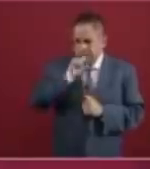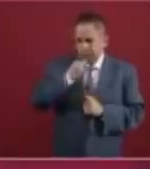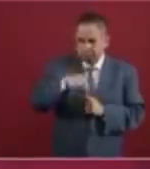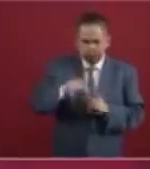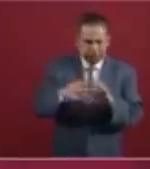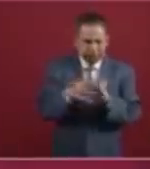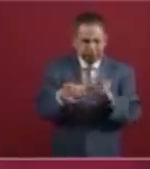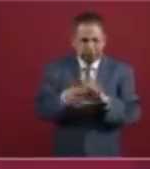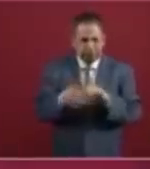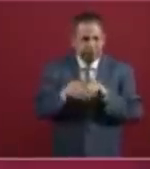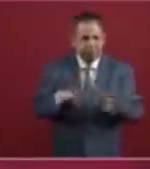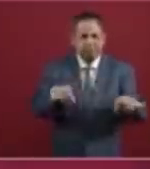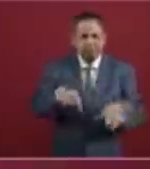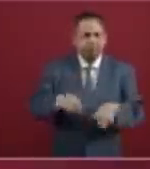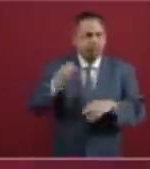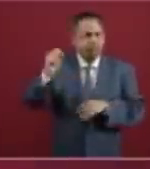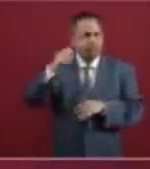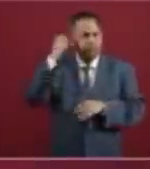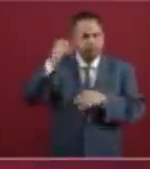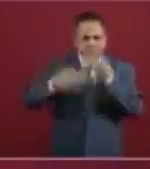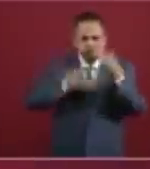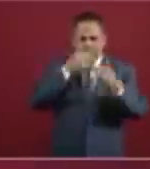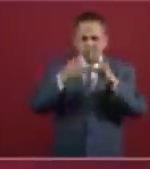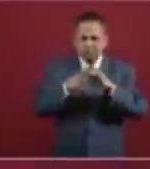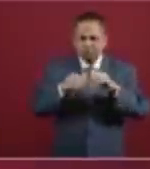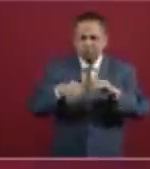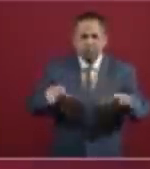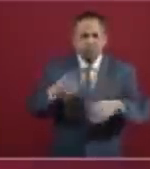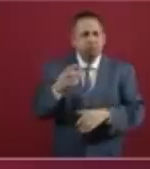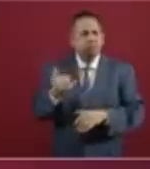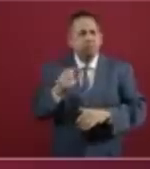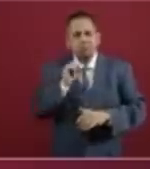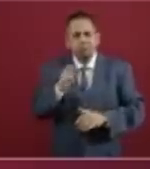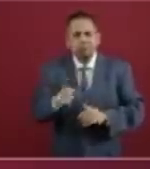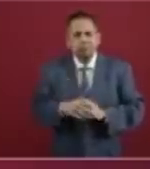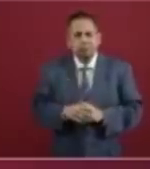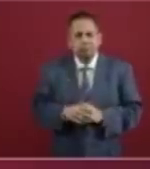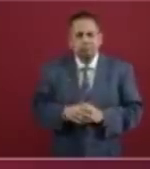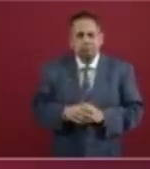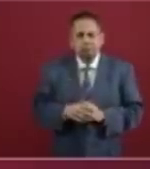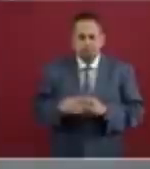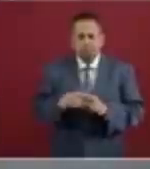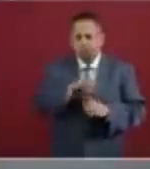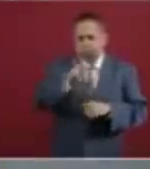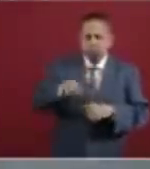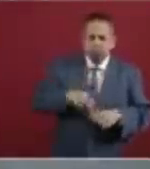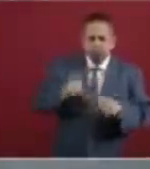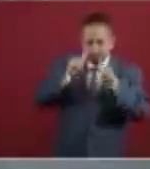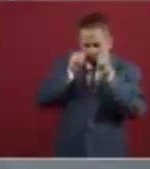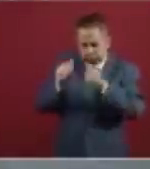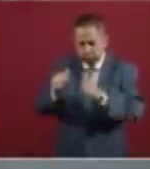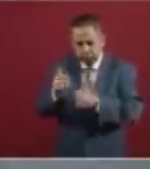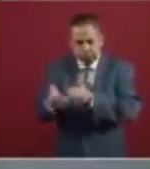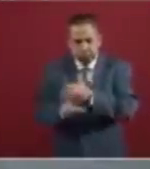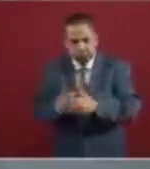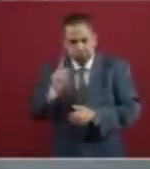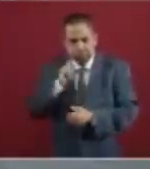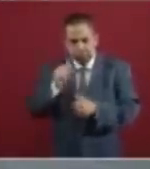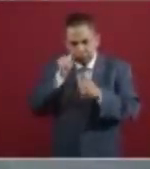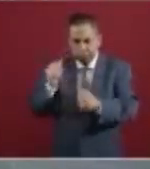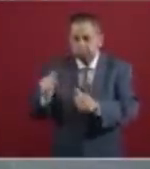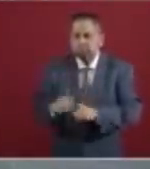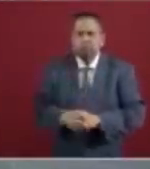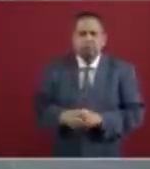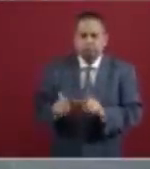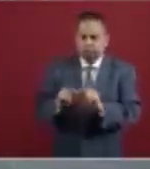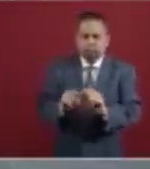una conferencia, y se le va a atender a la señora. Gracias,